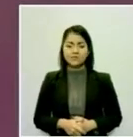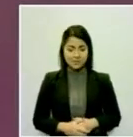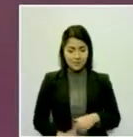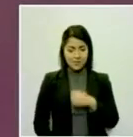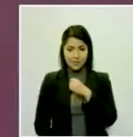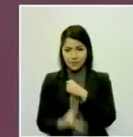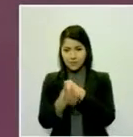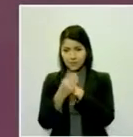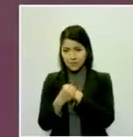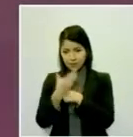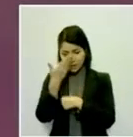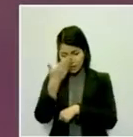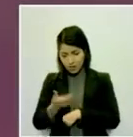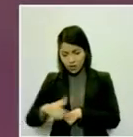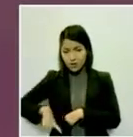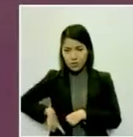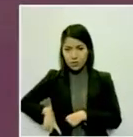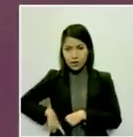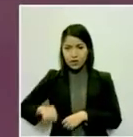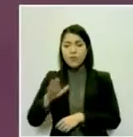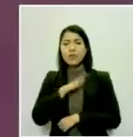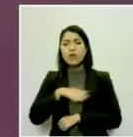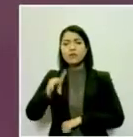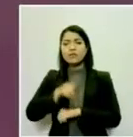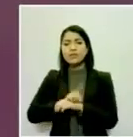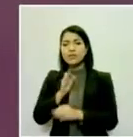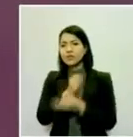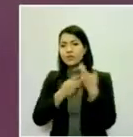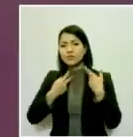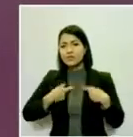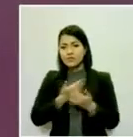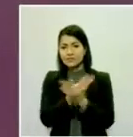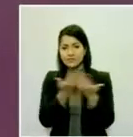señor gobernador, muy buenos días a todos.